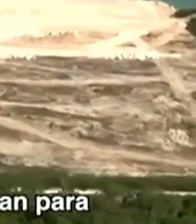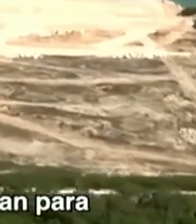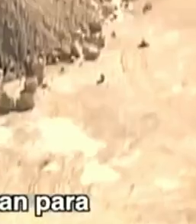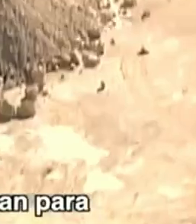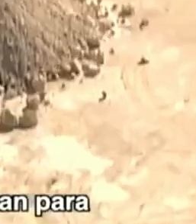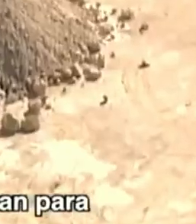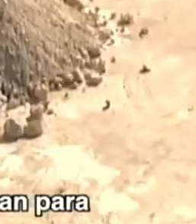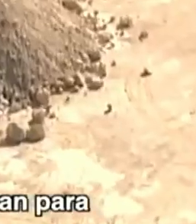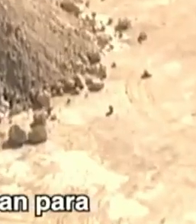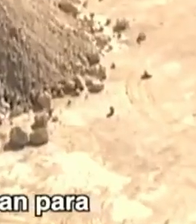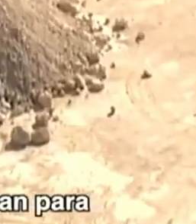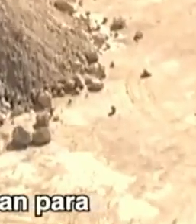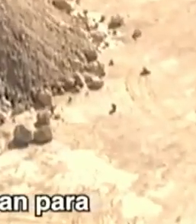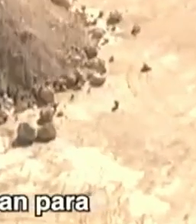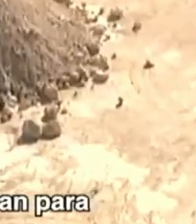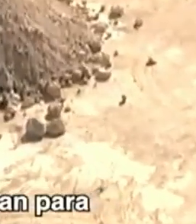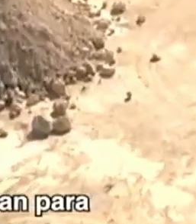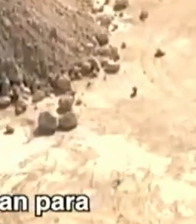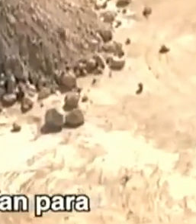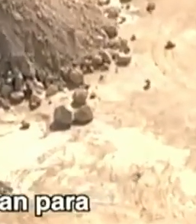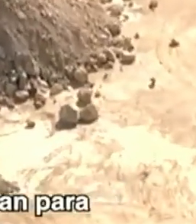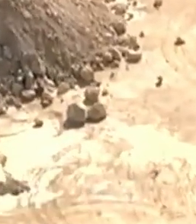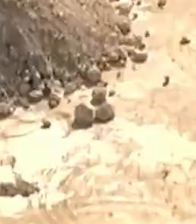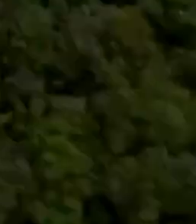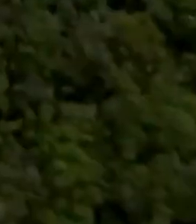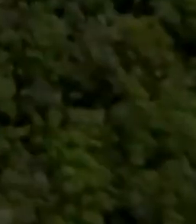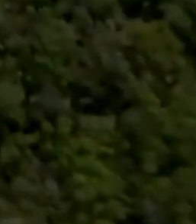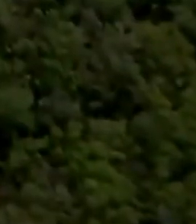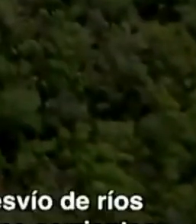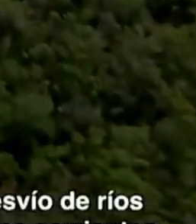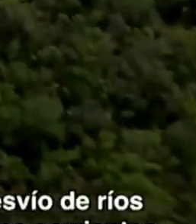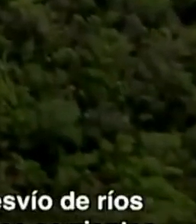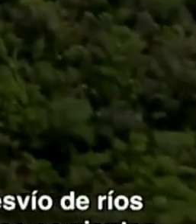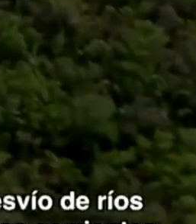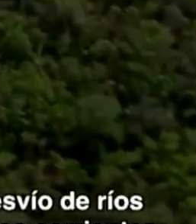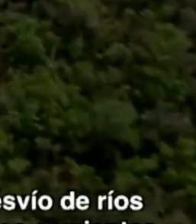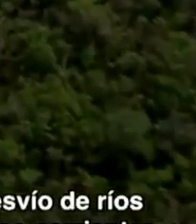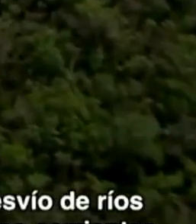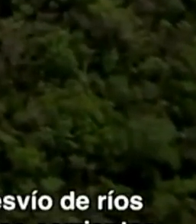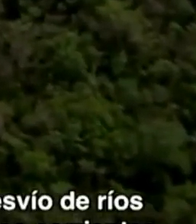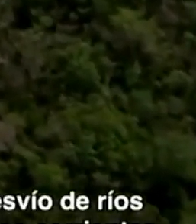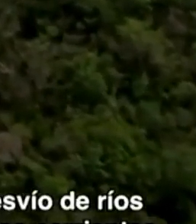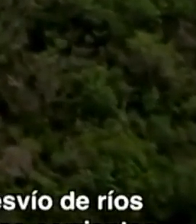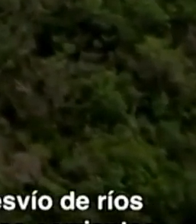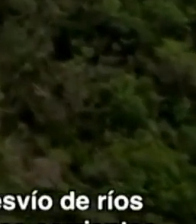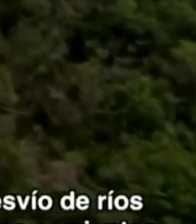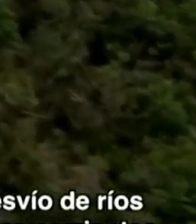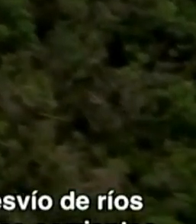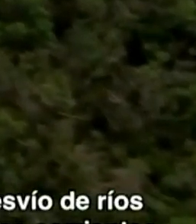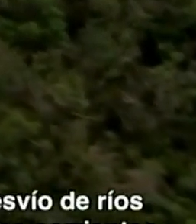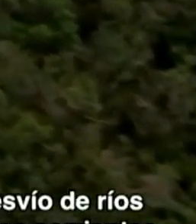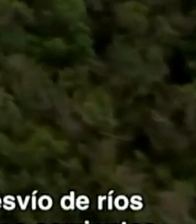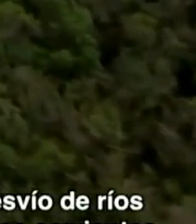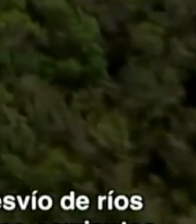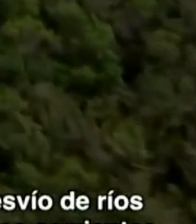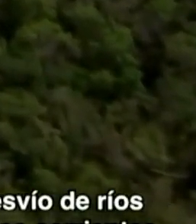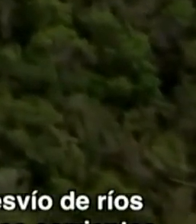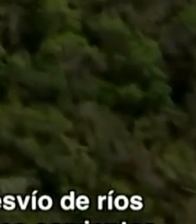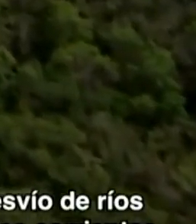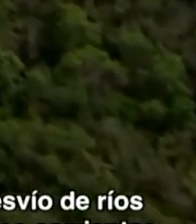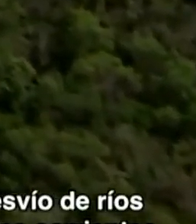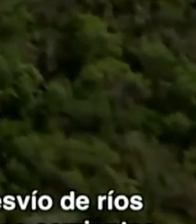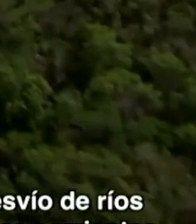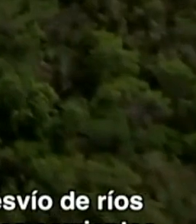trituraban para exportar piedra, arena y grava por barco. Esa agua provenía de los cenotes destruidos, del desvío de